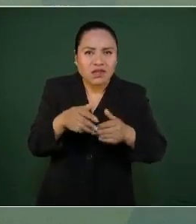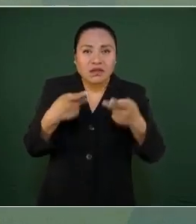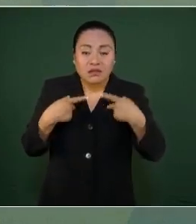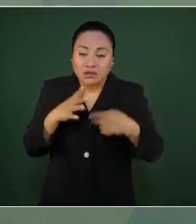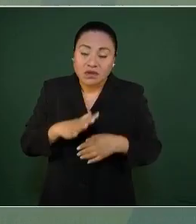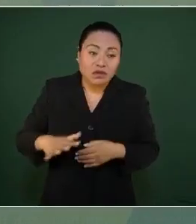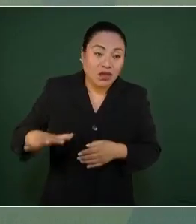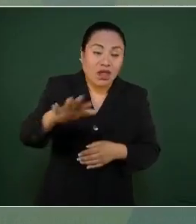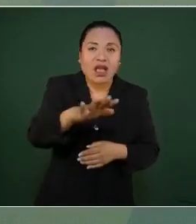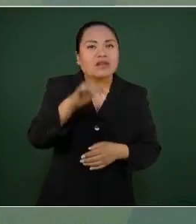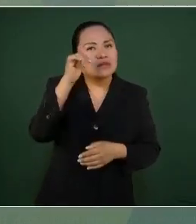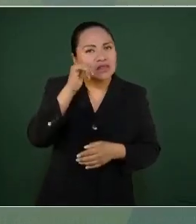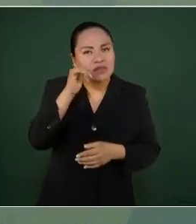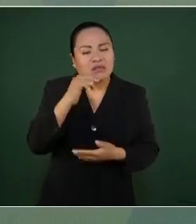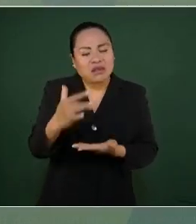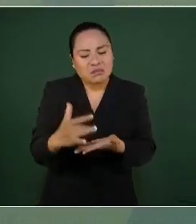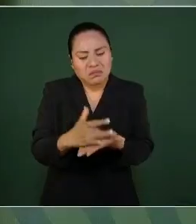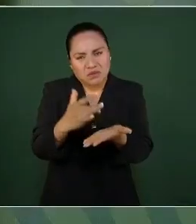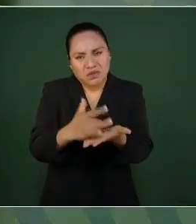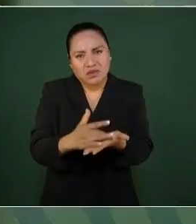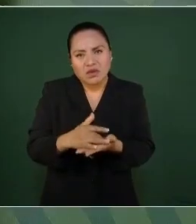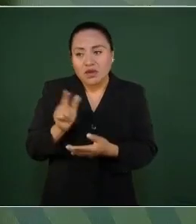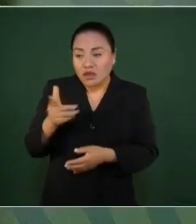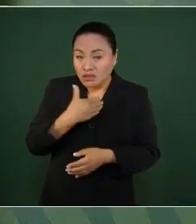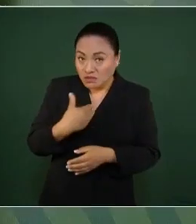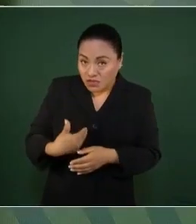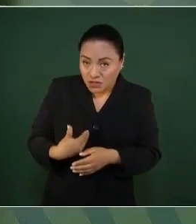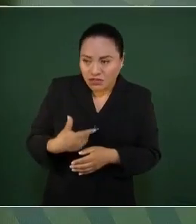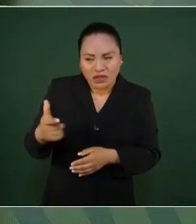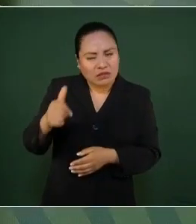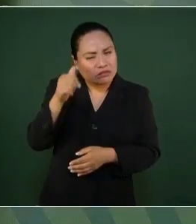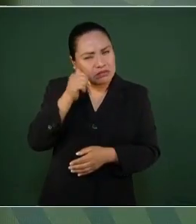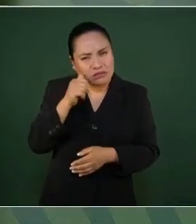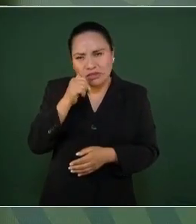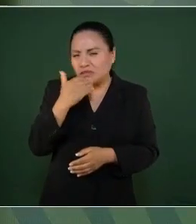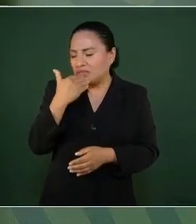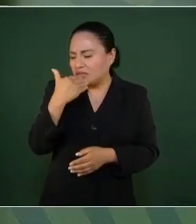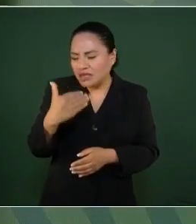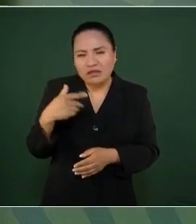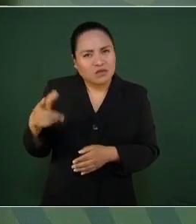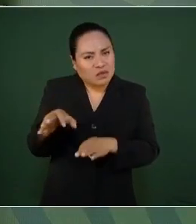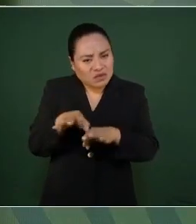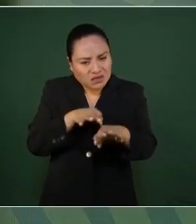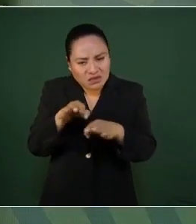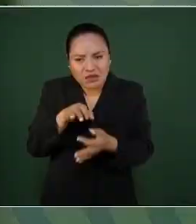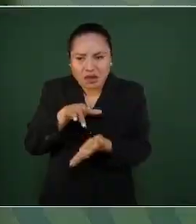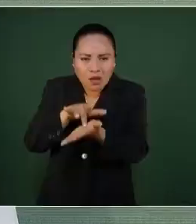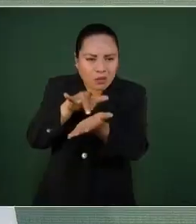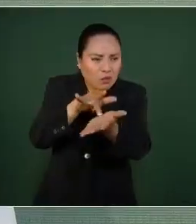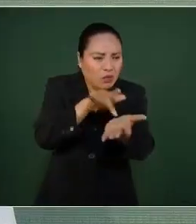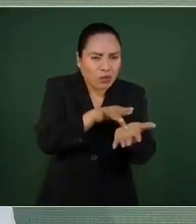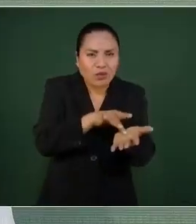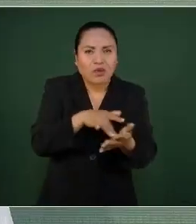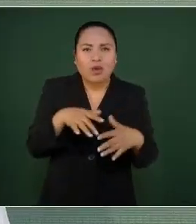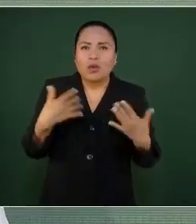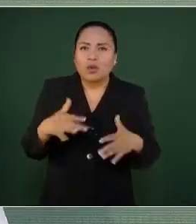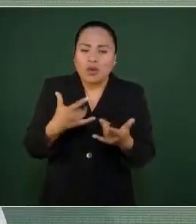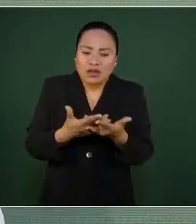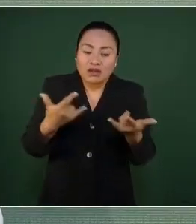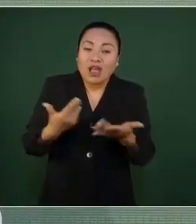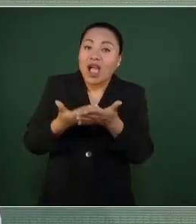mejor aliado, usted ha sabido ser el mejor aliado de las mayorías históricamente